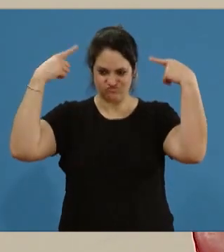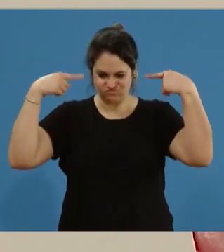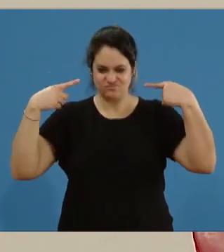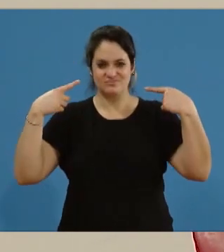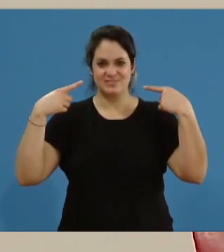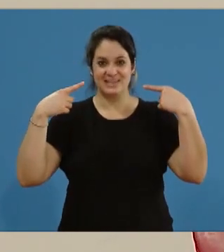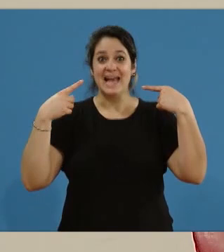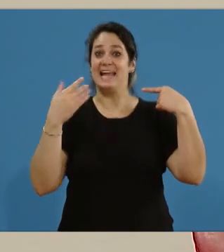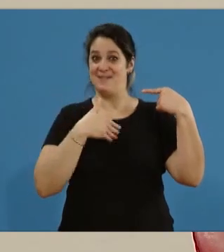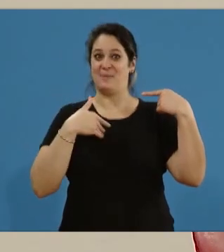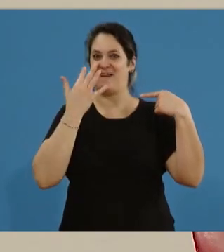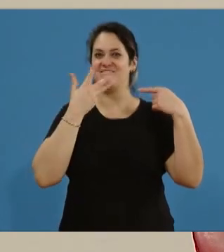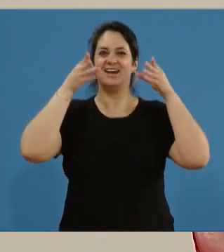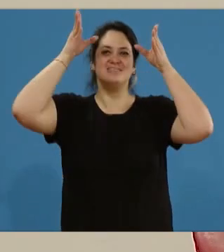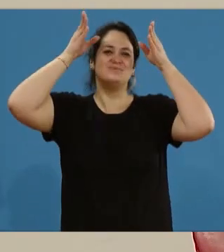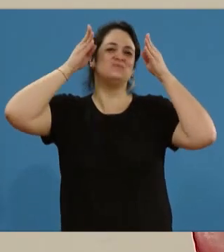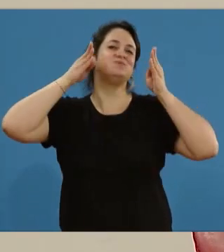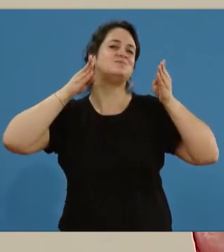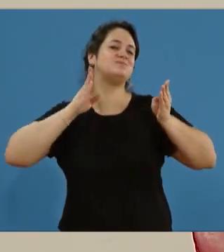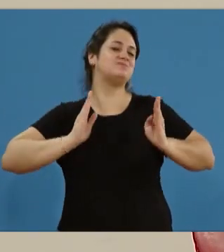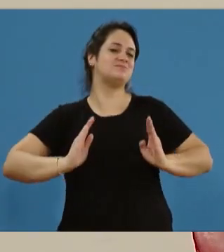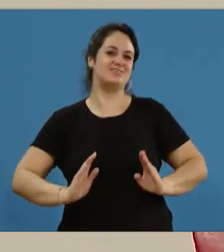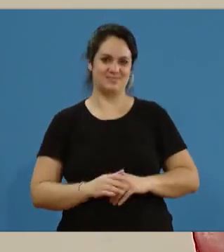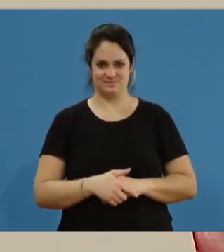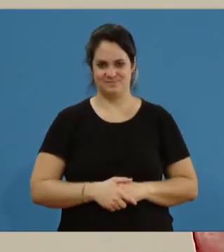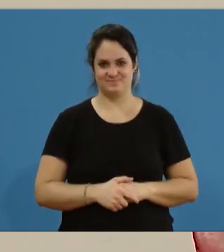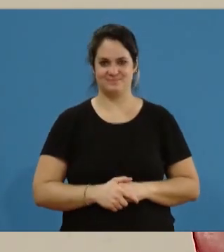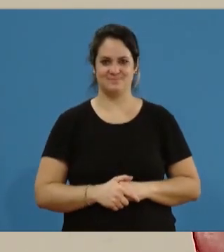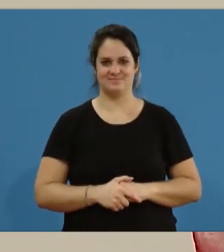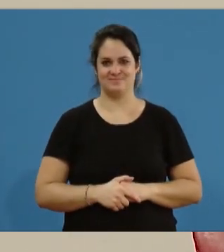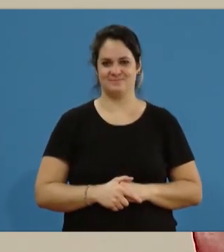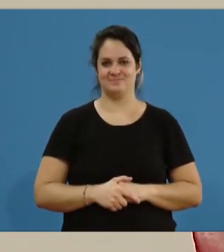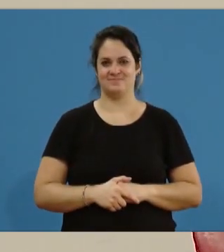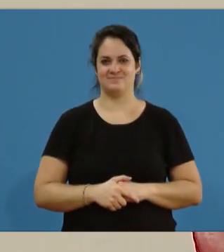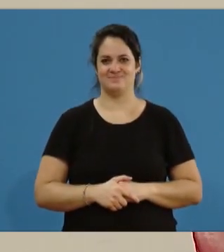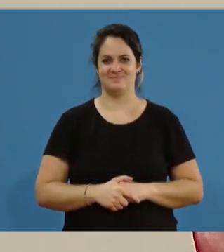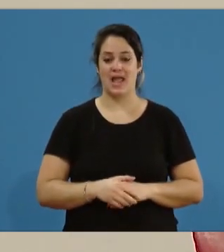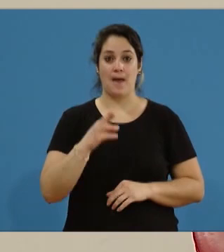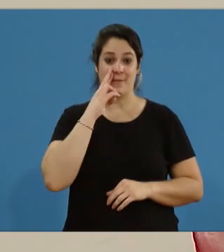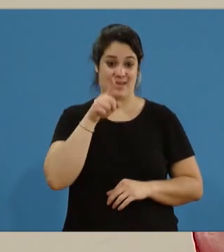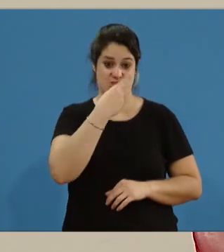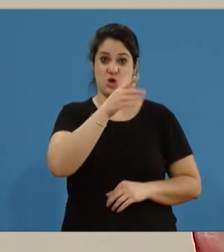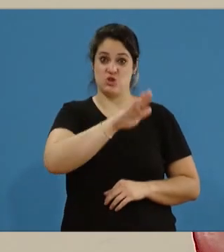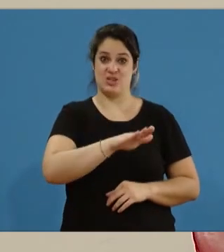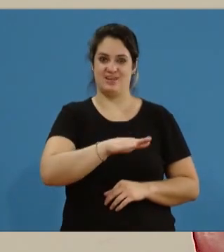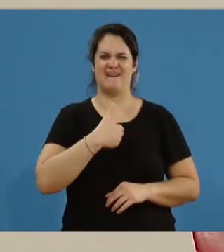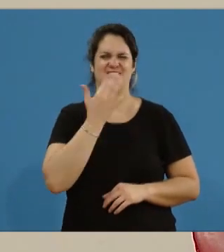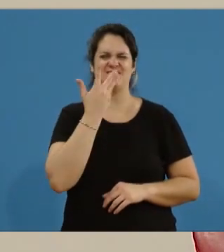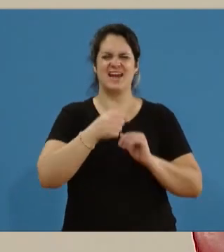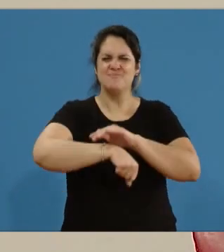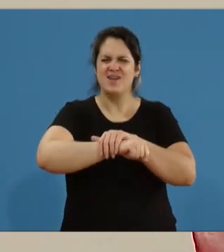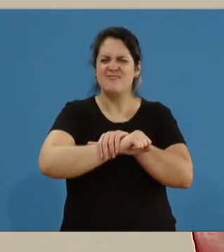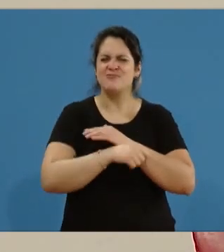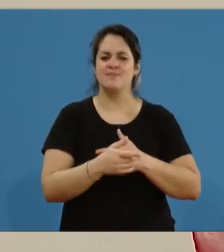rizado y le gustaría tenerlo lacio y largo. Al papá de Eduardo le encantan los